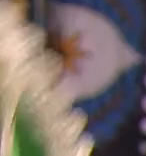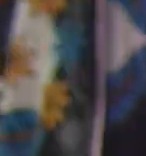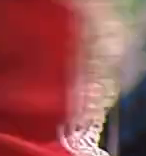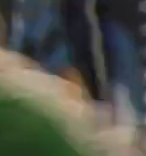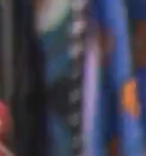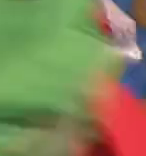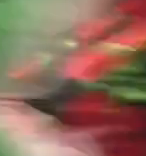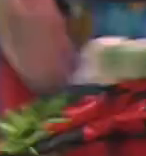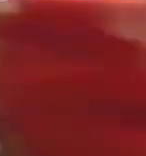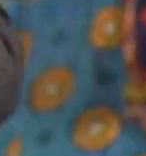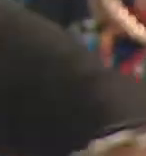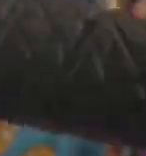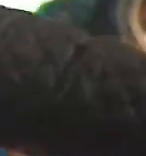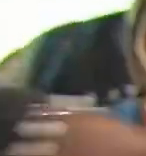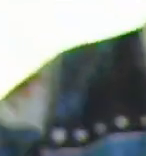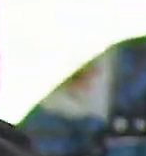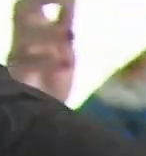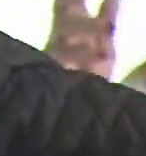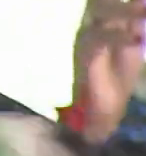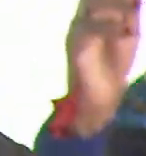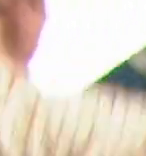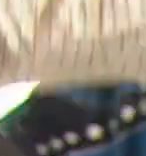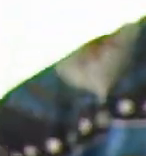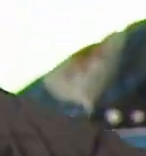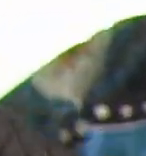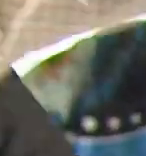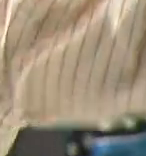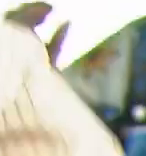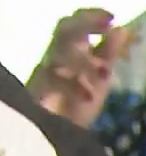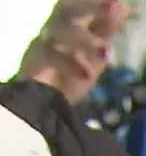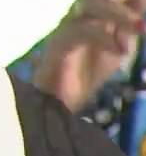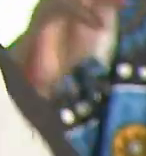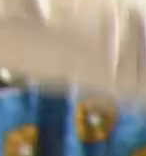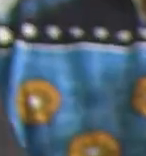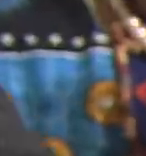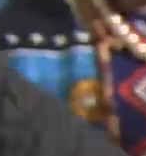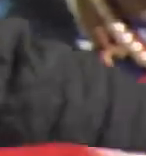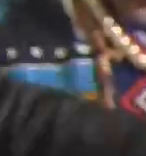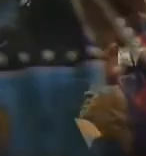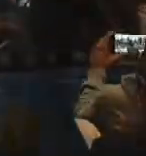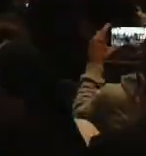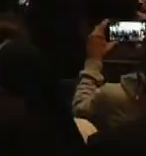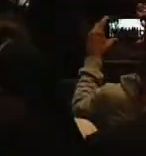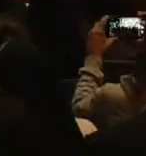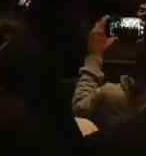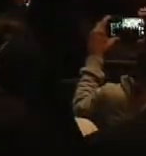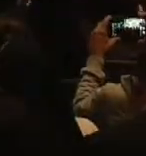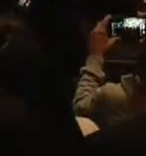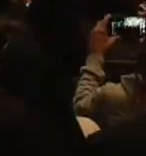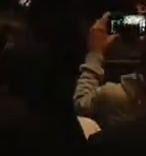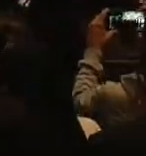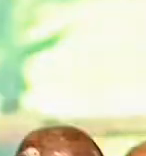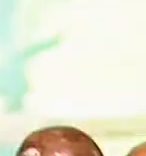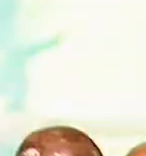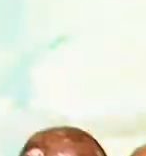la mano en la cabeza. La mamá se la encontró con la mano en la cabeza. La ingotea, solo tapón. La